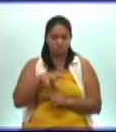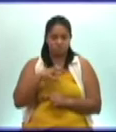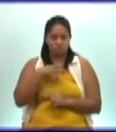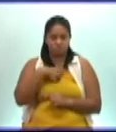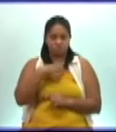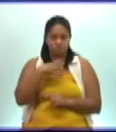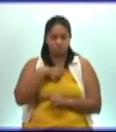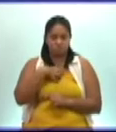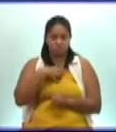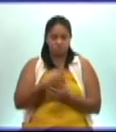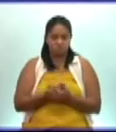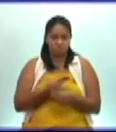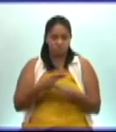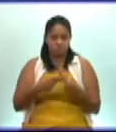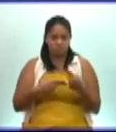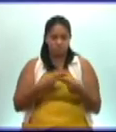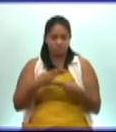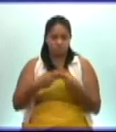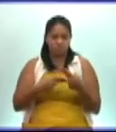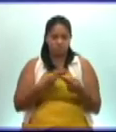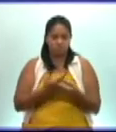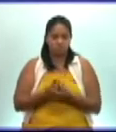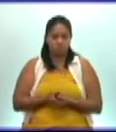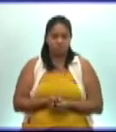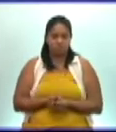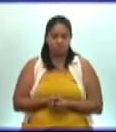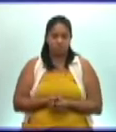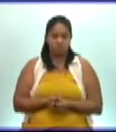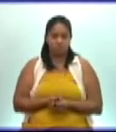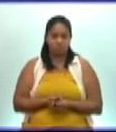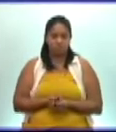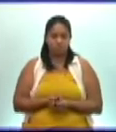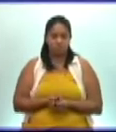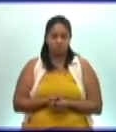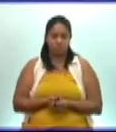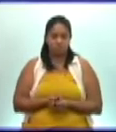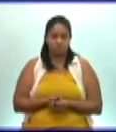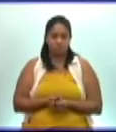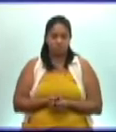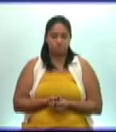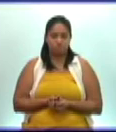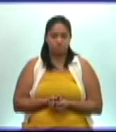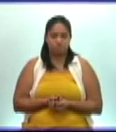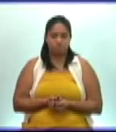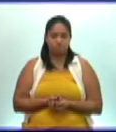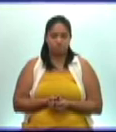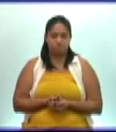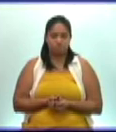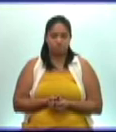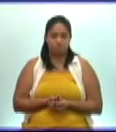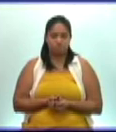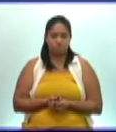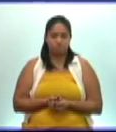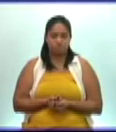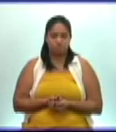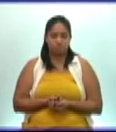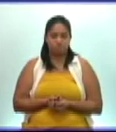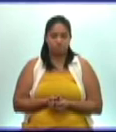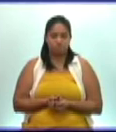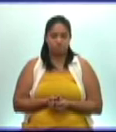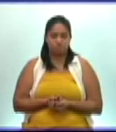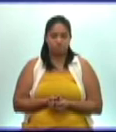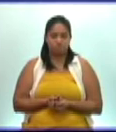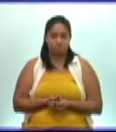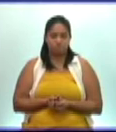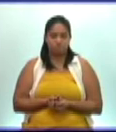sus adolescentes tienen que tener en la mano. Les estoy proponiendo, por tanto, el ejercicio 4 de